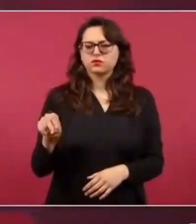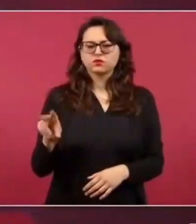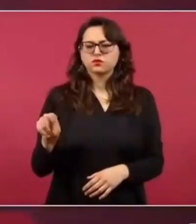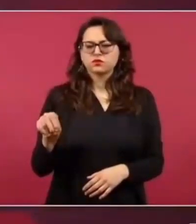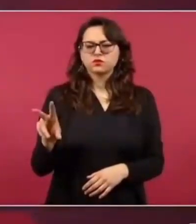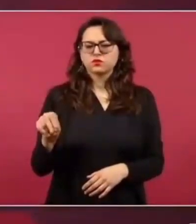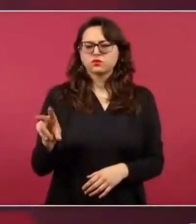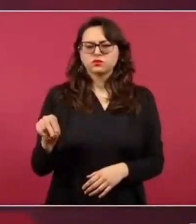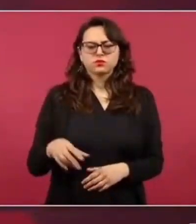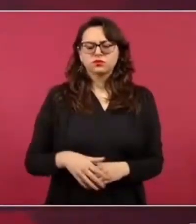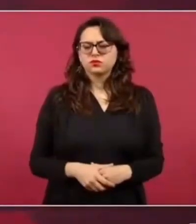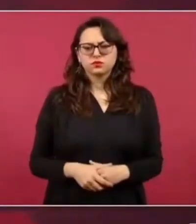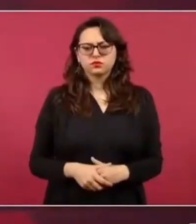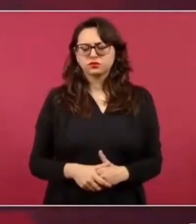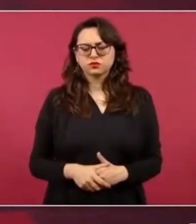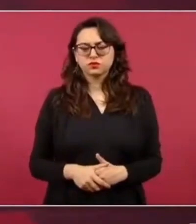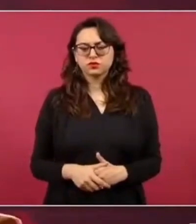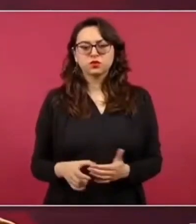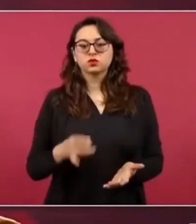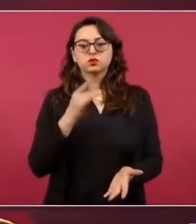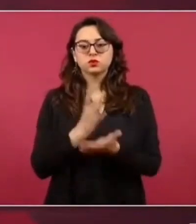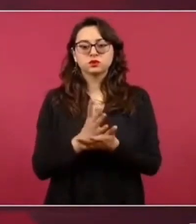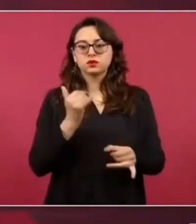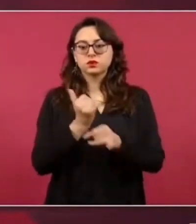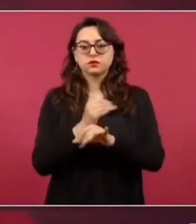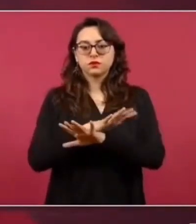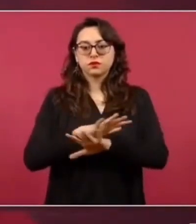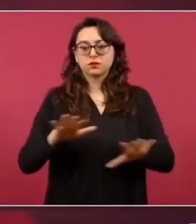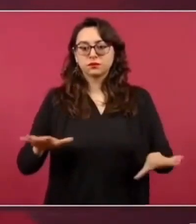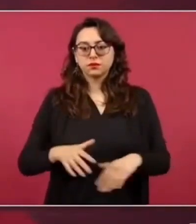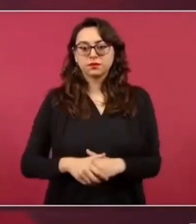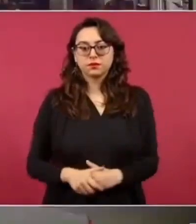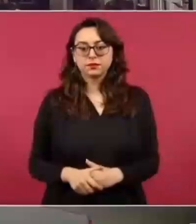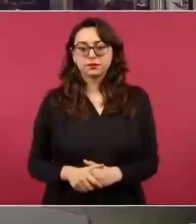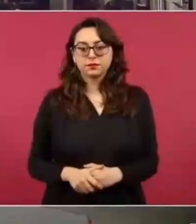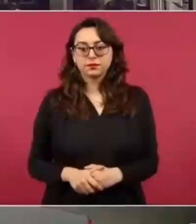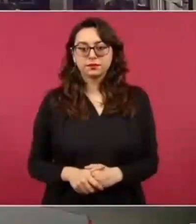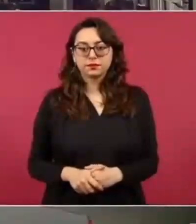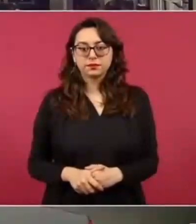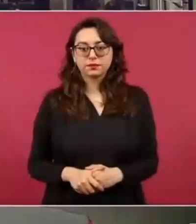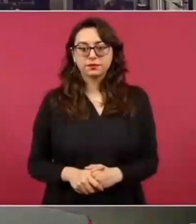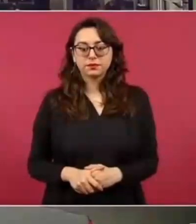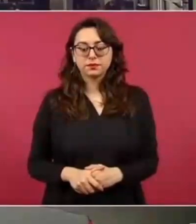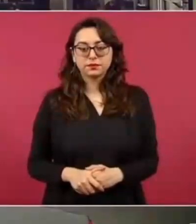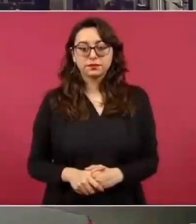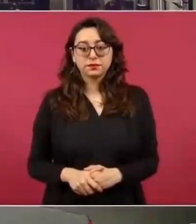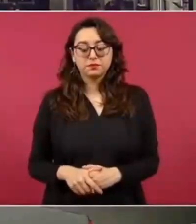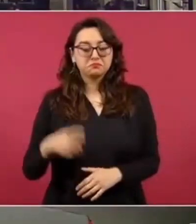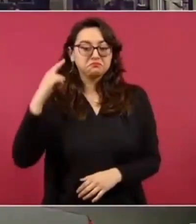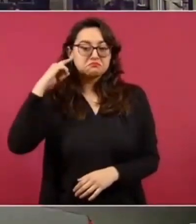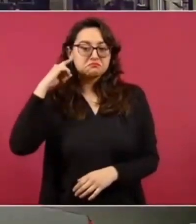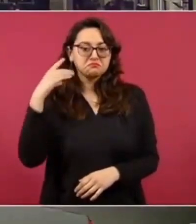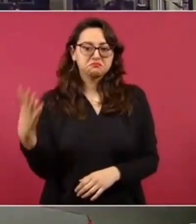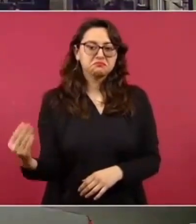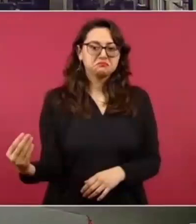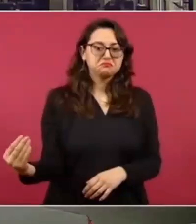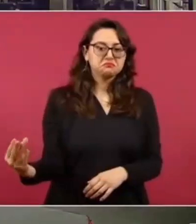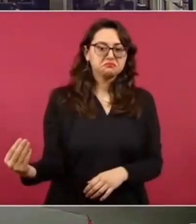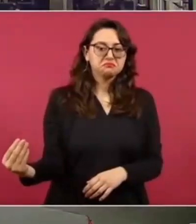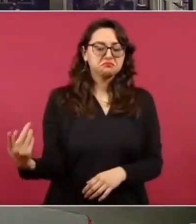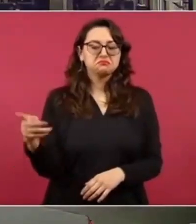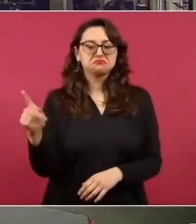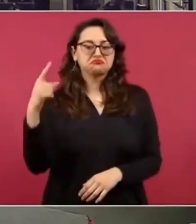una cuestión de informe. Sí. ¿Pero no fue relacionado estos funcionarios con el crimen, con